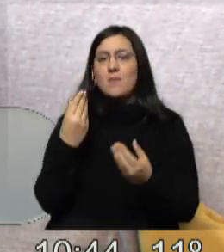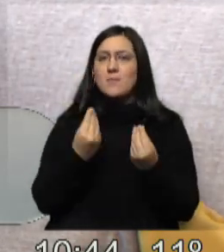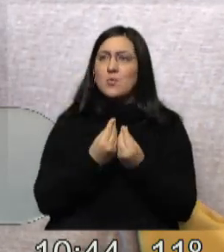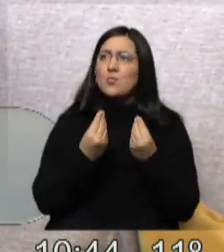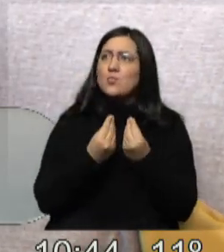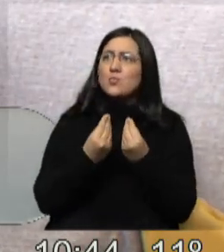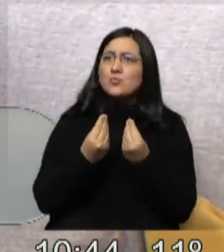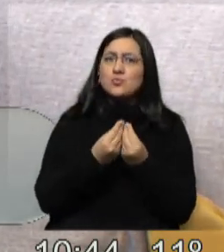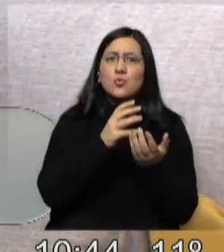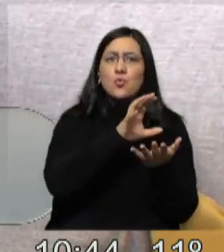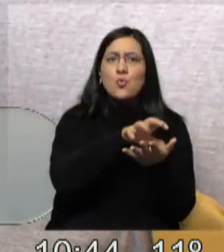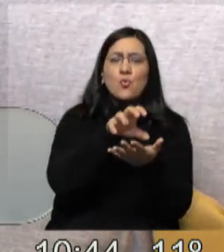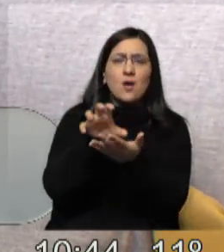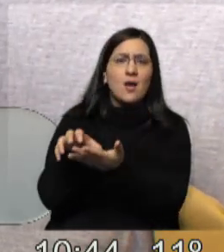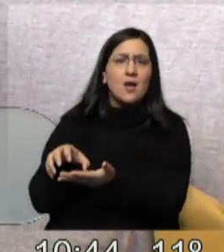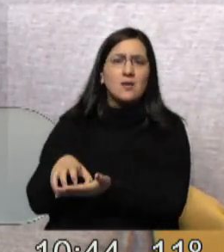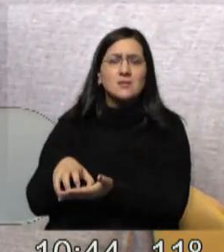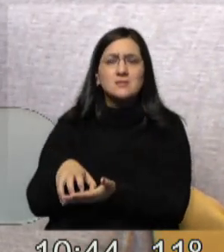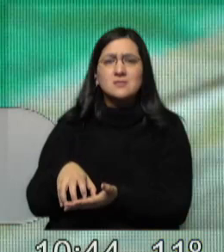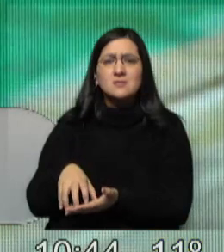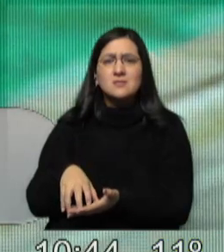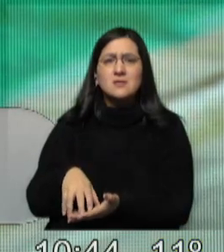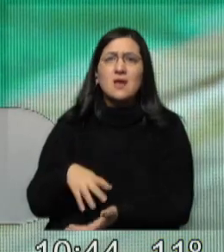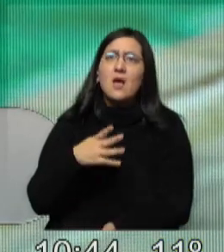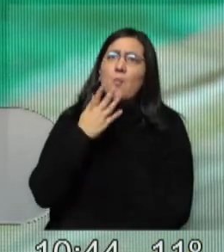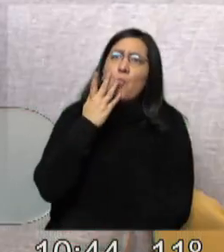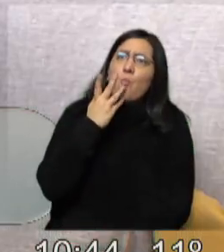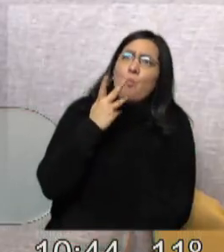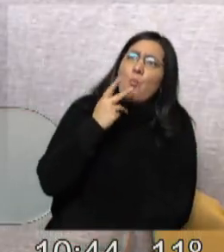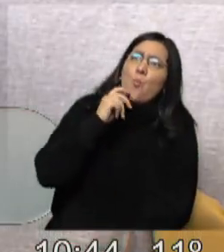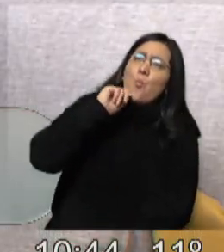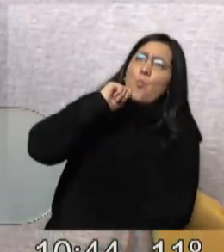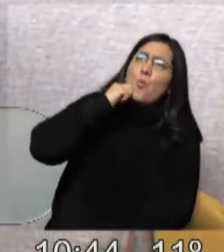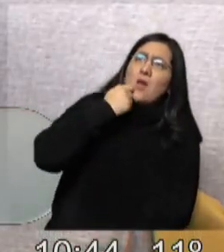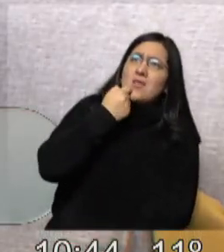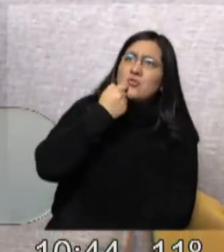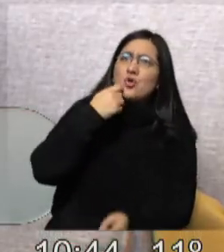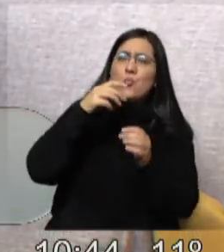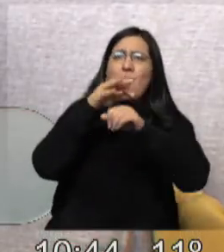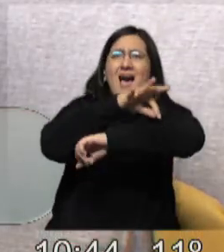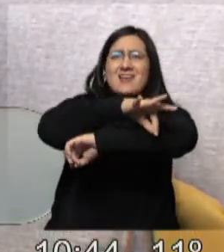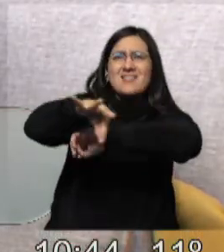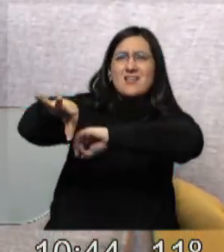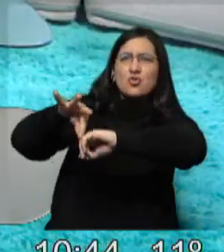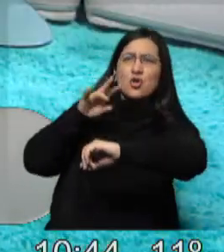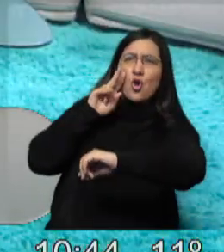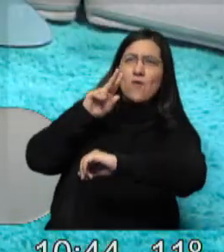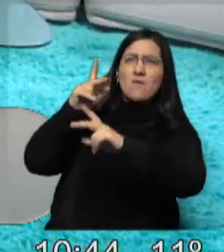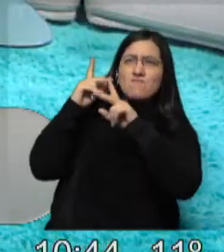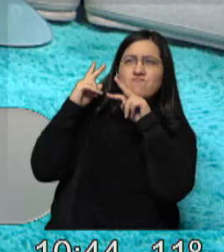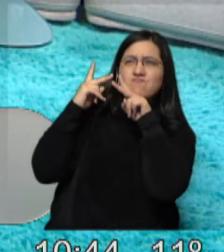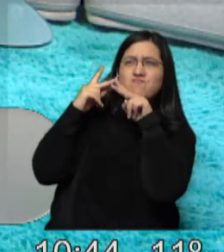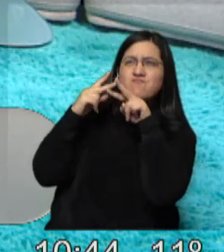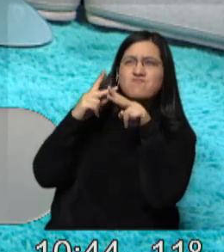cada... A ver, ¿dónde vas? Sí, hay unos teatros acá. Cada cosa arquitectónica así que lo mantienen y está impecable. Y las milanesas tienen